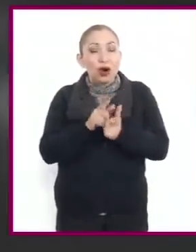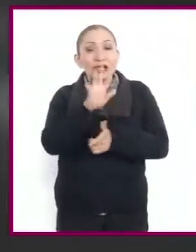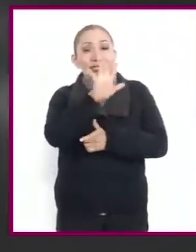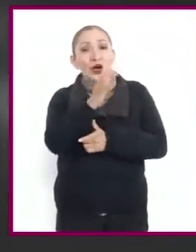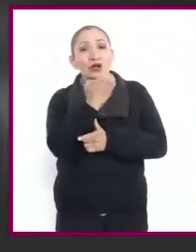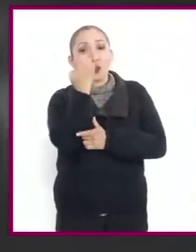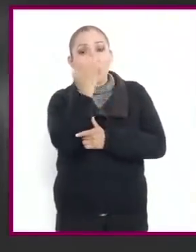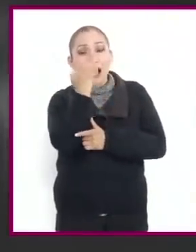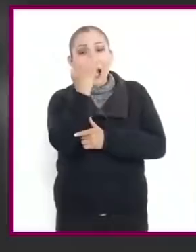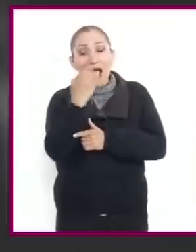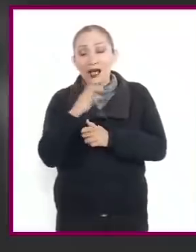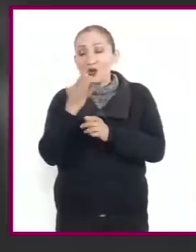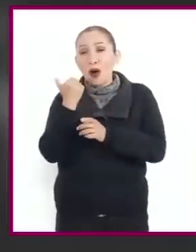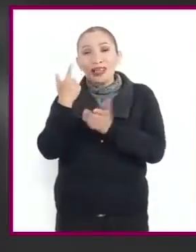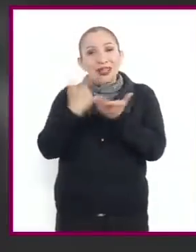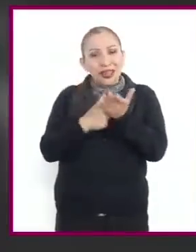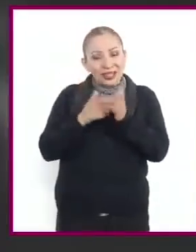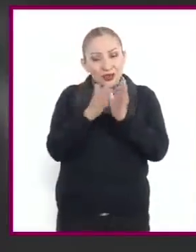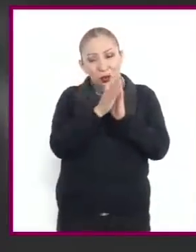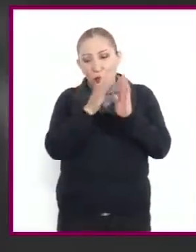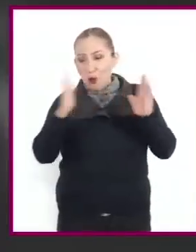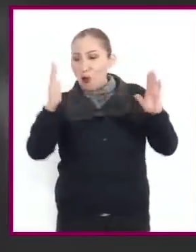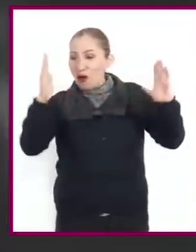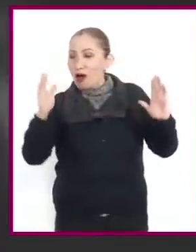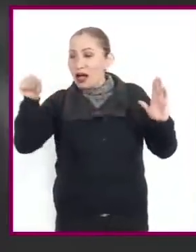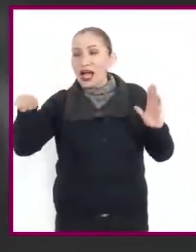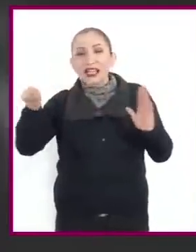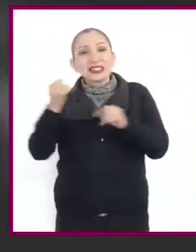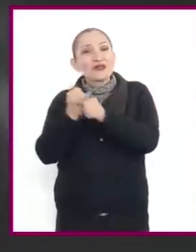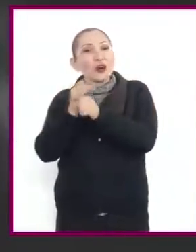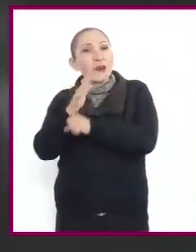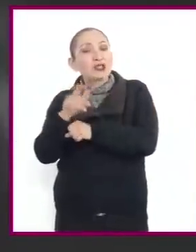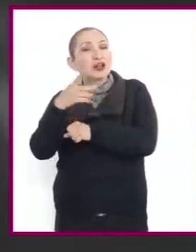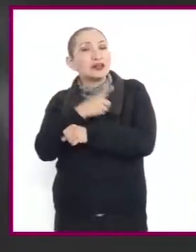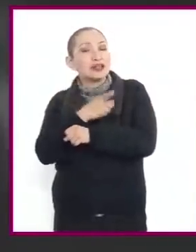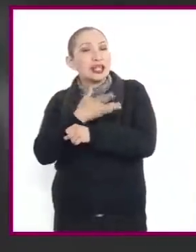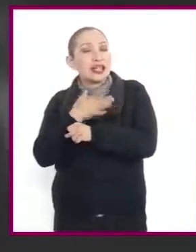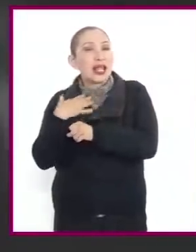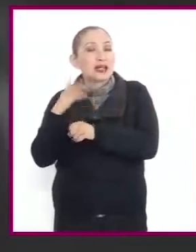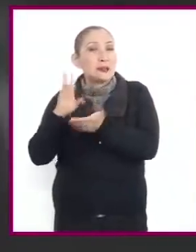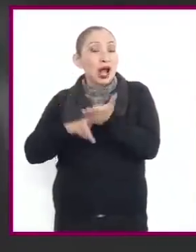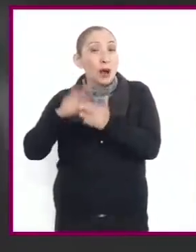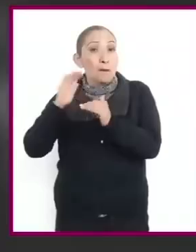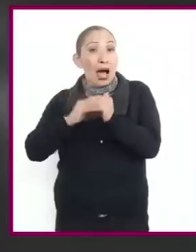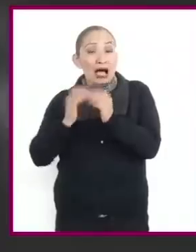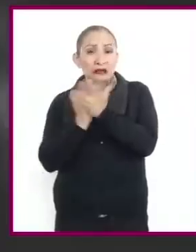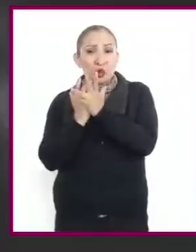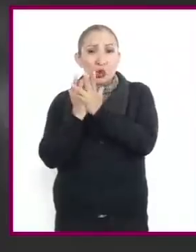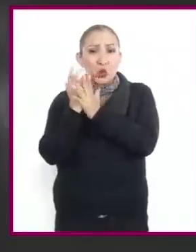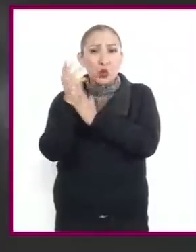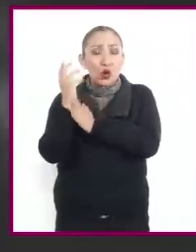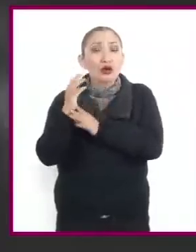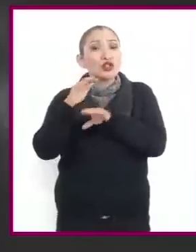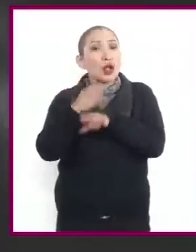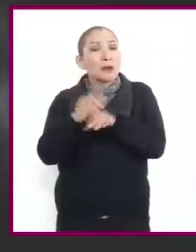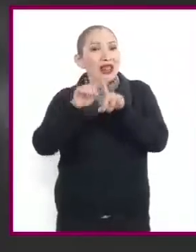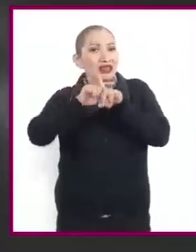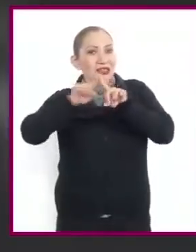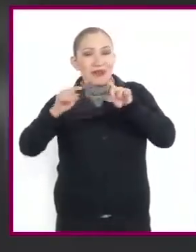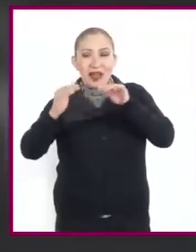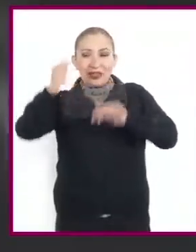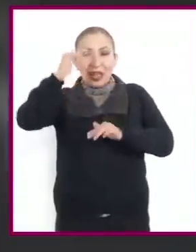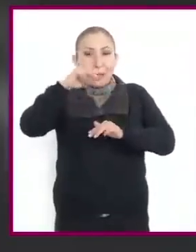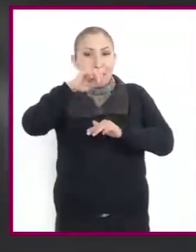5 escuelas que quedan fuera del intervalo representan los datos que tuvieron los valores más extremos en cuanto a su